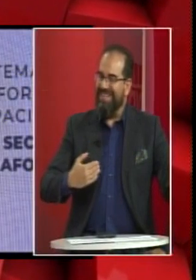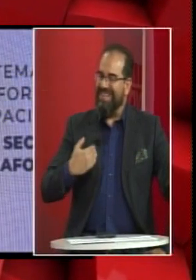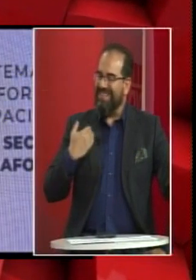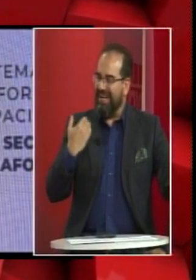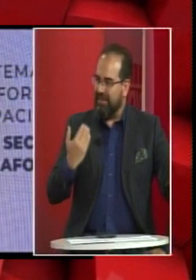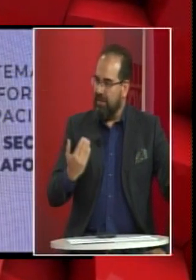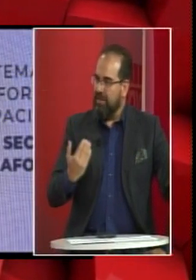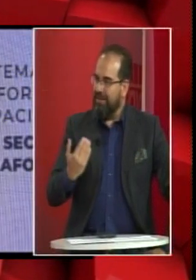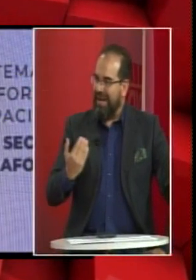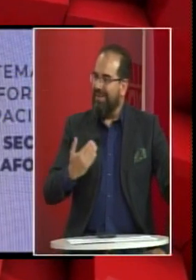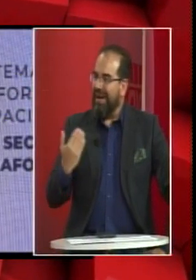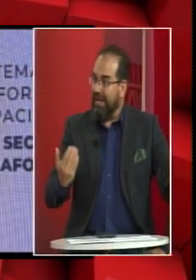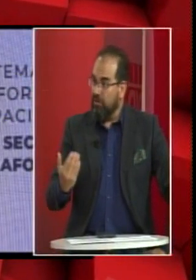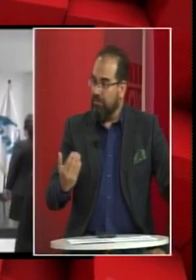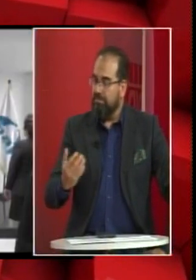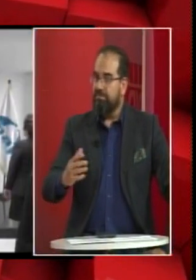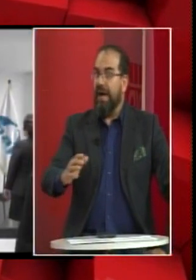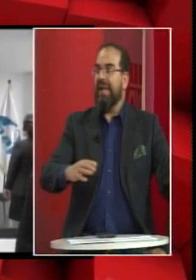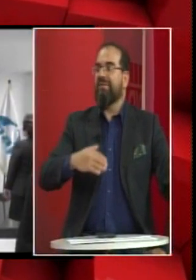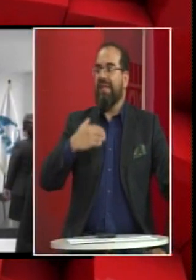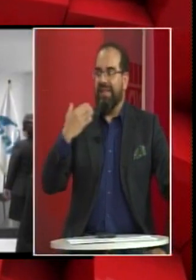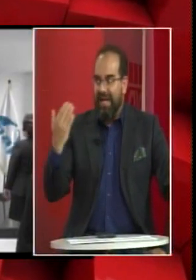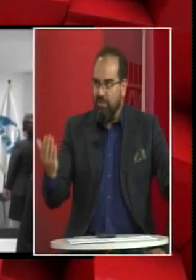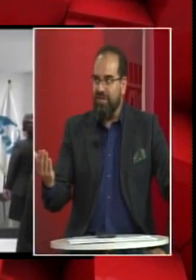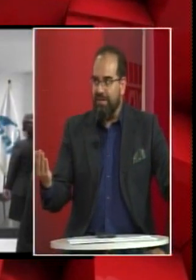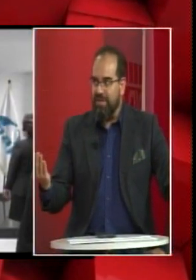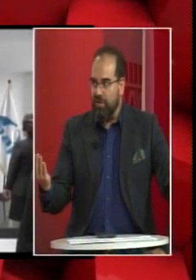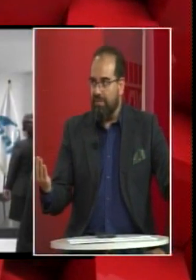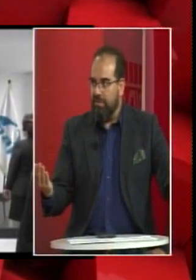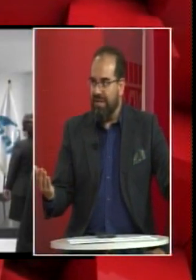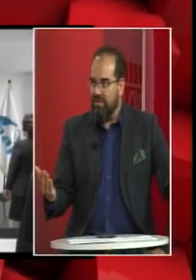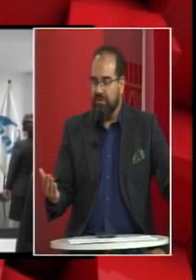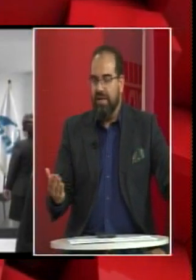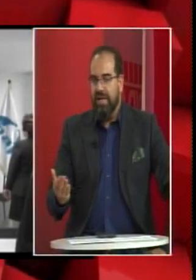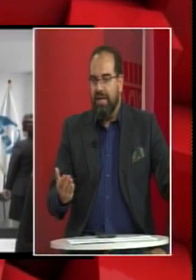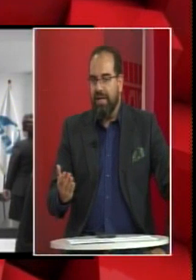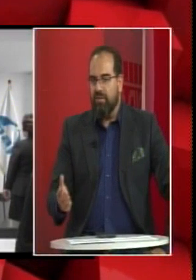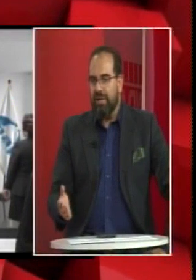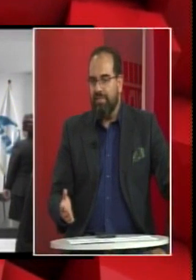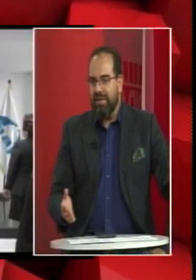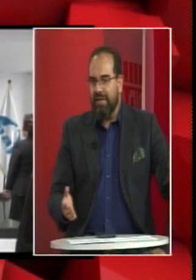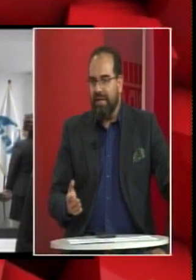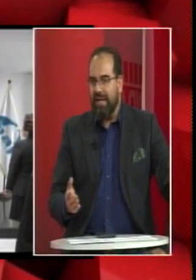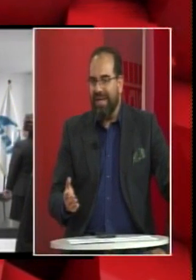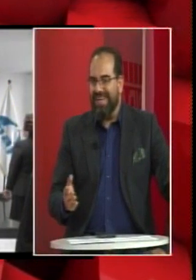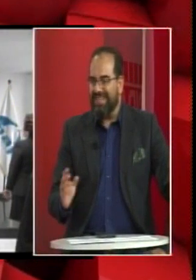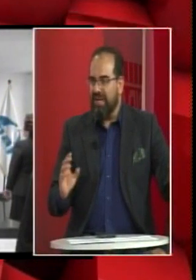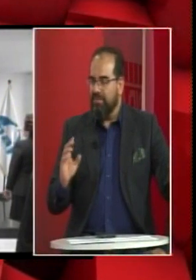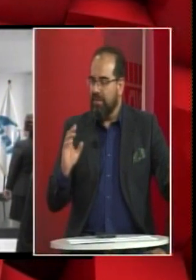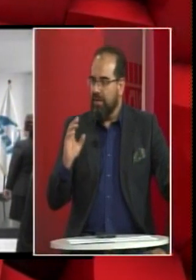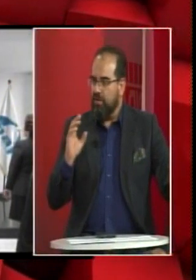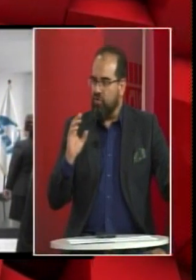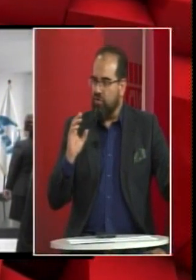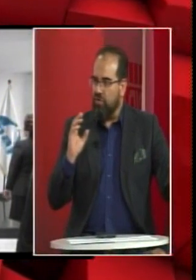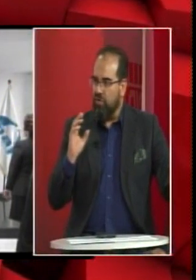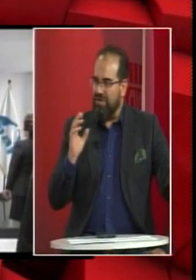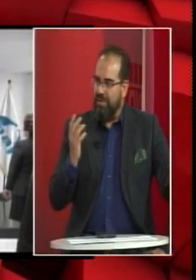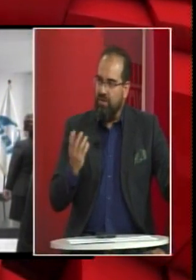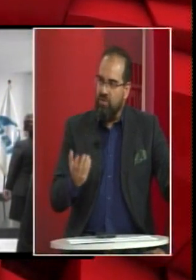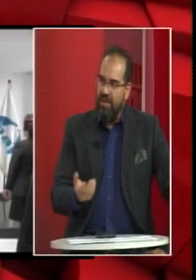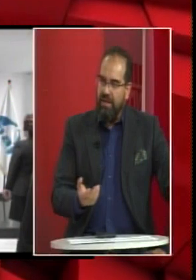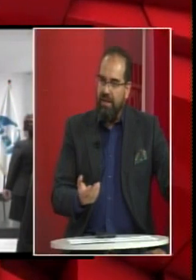quienes están trabajando para brindar un servicio a la población. Y, naturalmente, la idea es que los